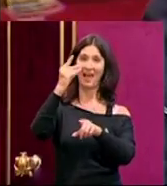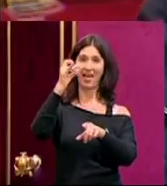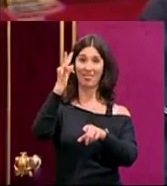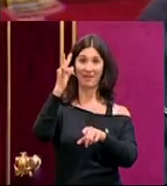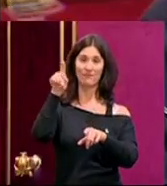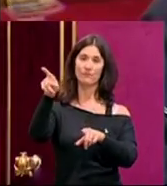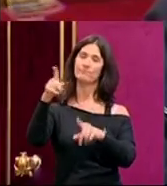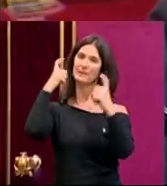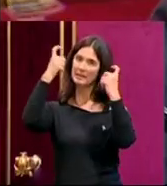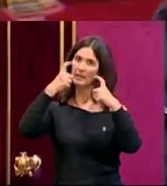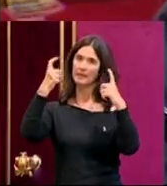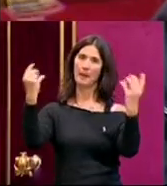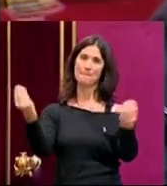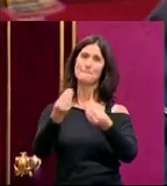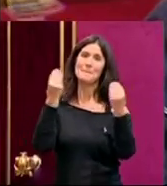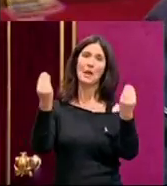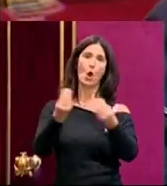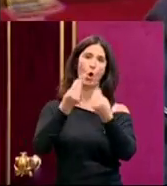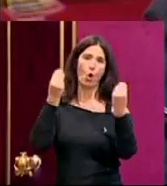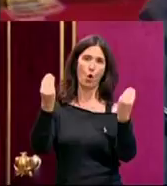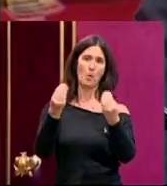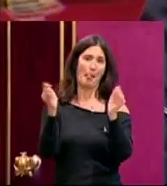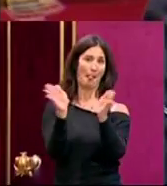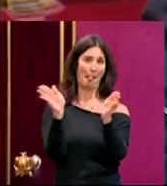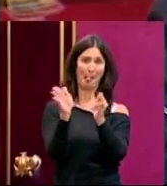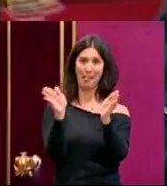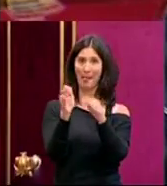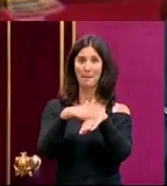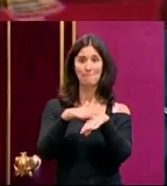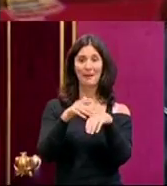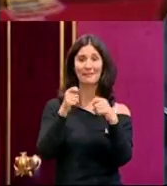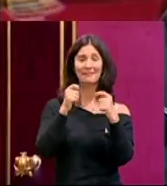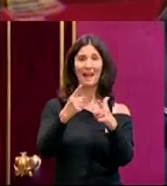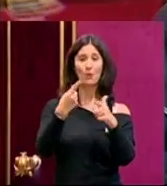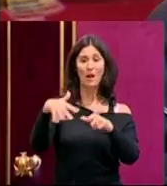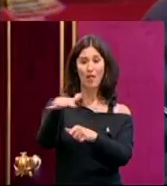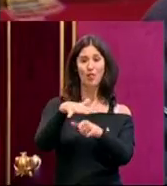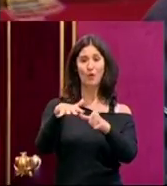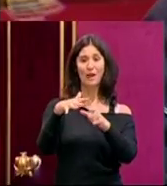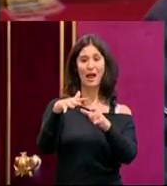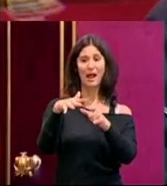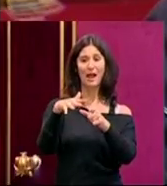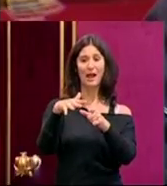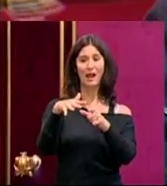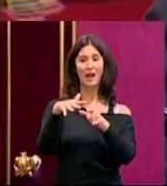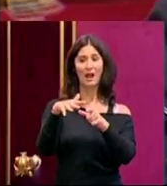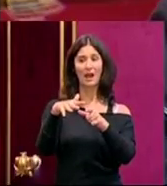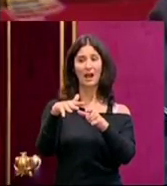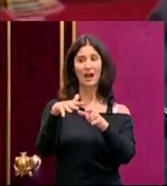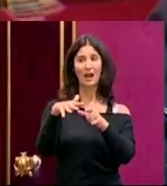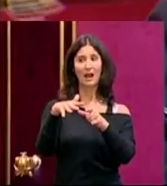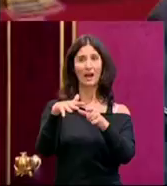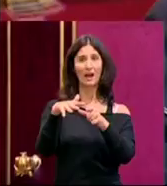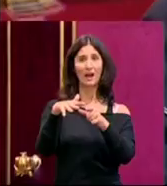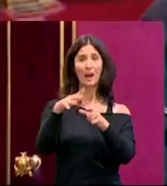mejoras muy menores, porque se trata de acomodar una pequeña zona de parque en